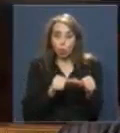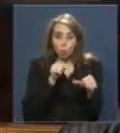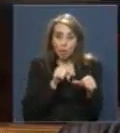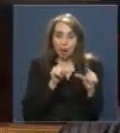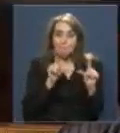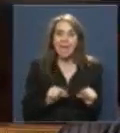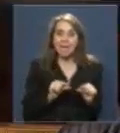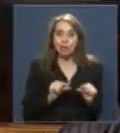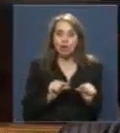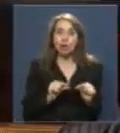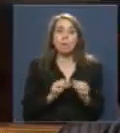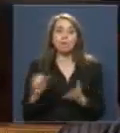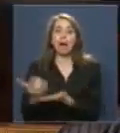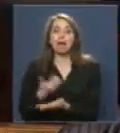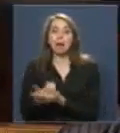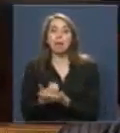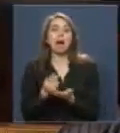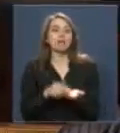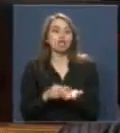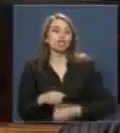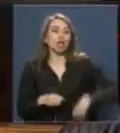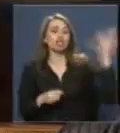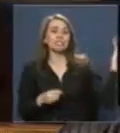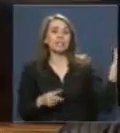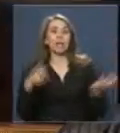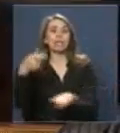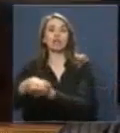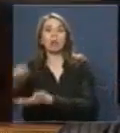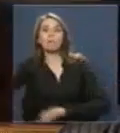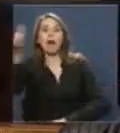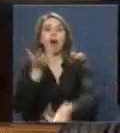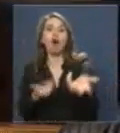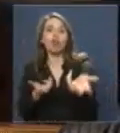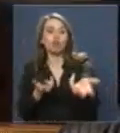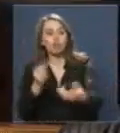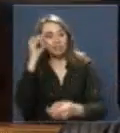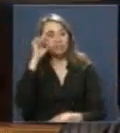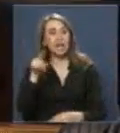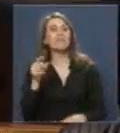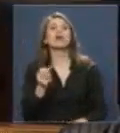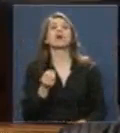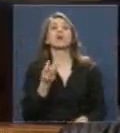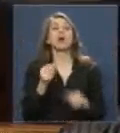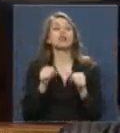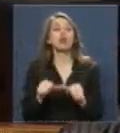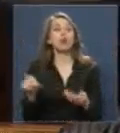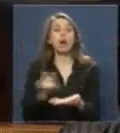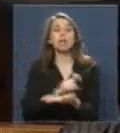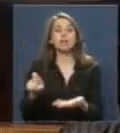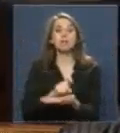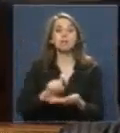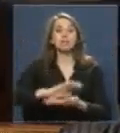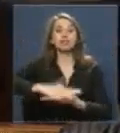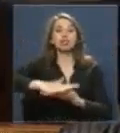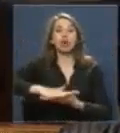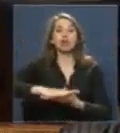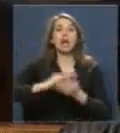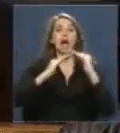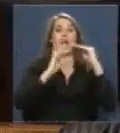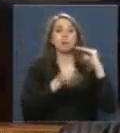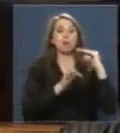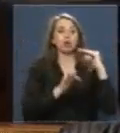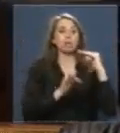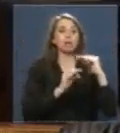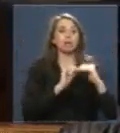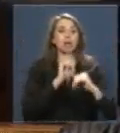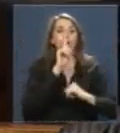aumentar su tasa de reposición o reemplazo. O sea, ¿usted sabe cuánto dura la impresora en la moneda? Debe ser un